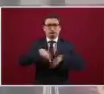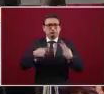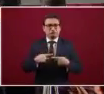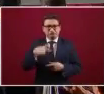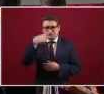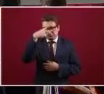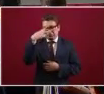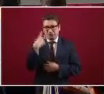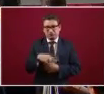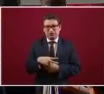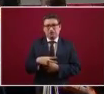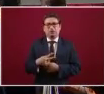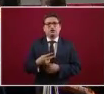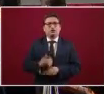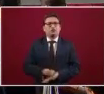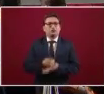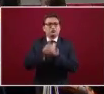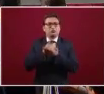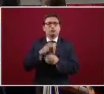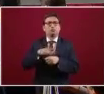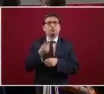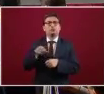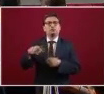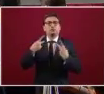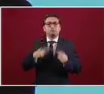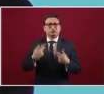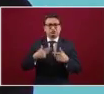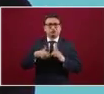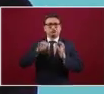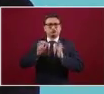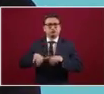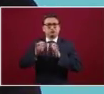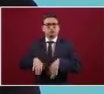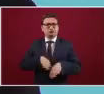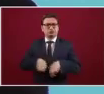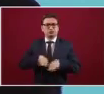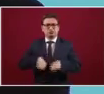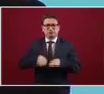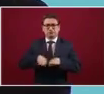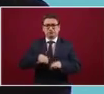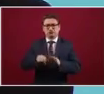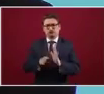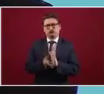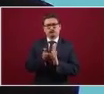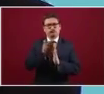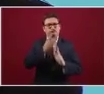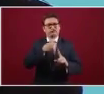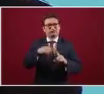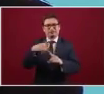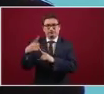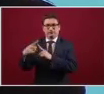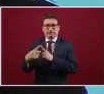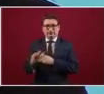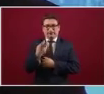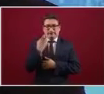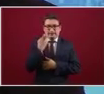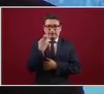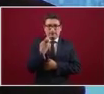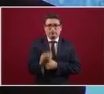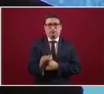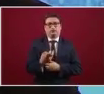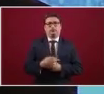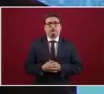al incremento de empleos e infraestructura. Todo esto conlleva una